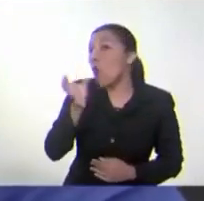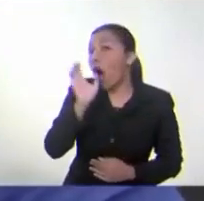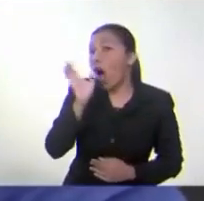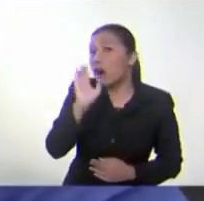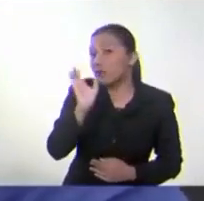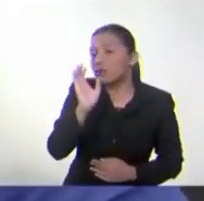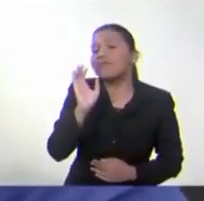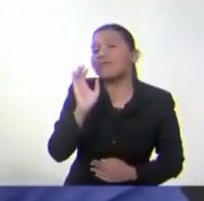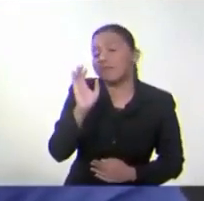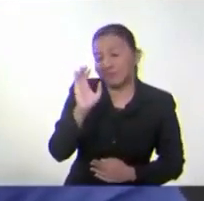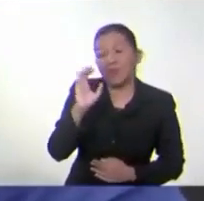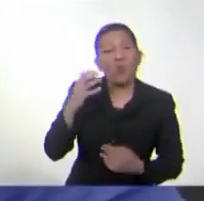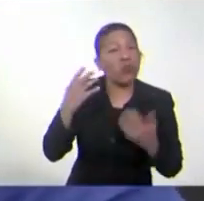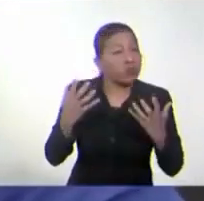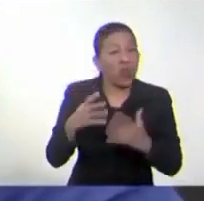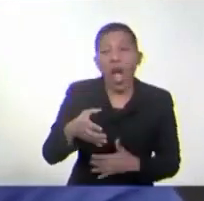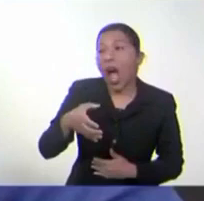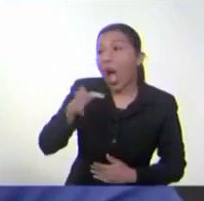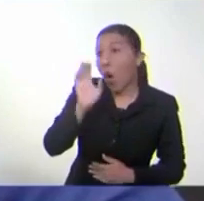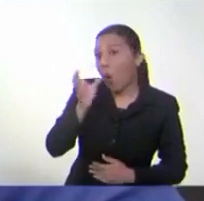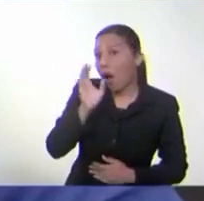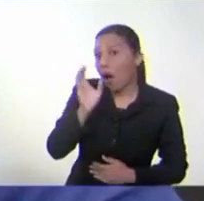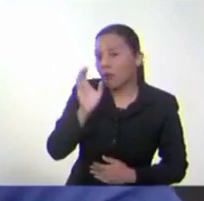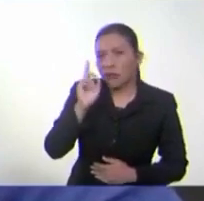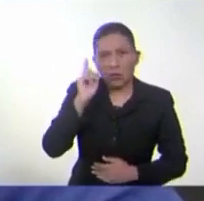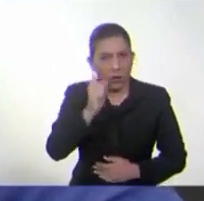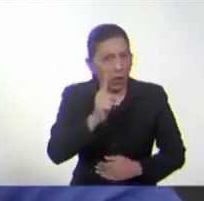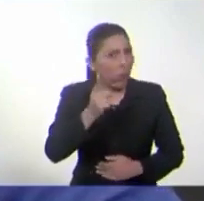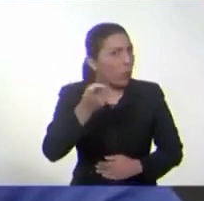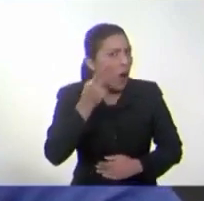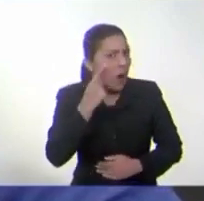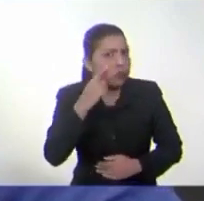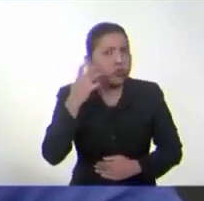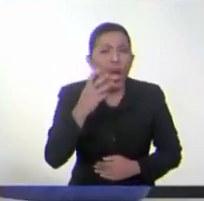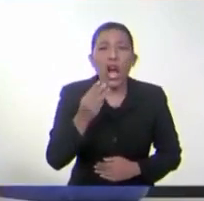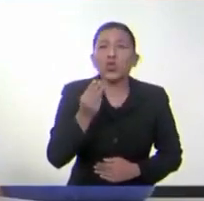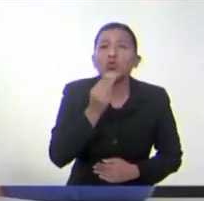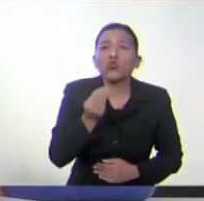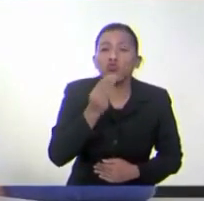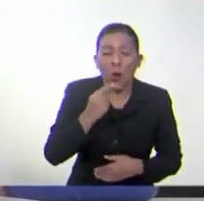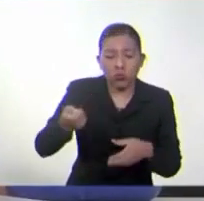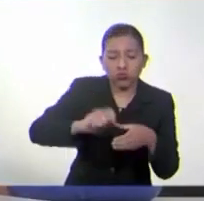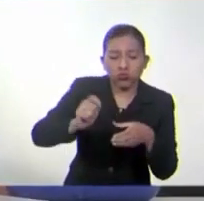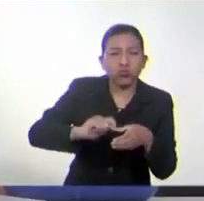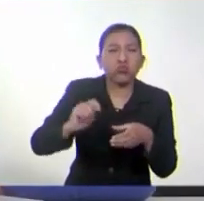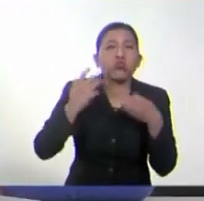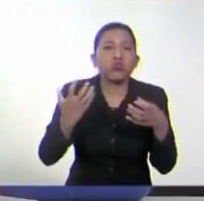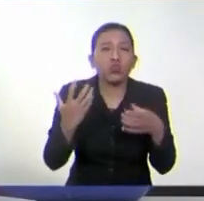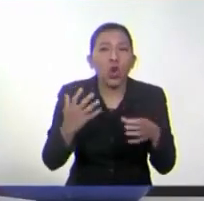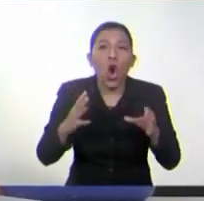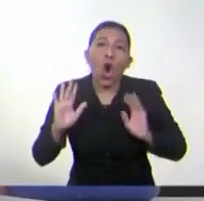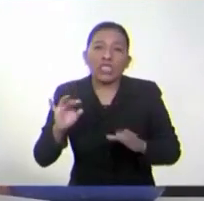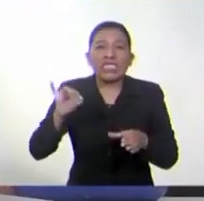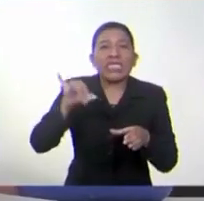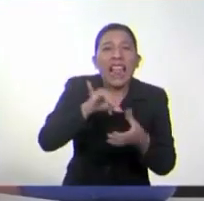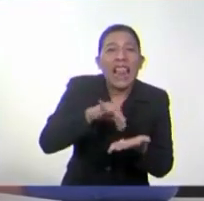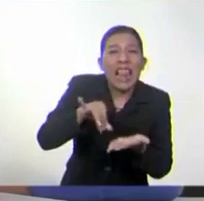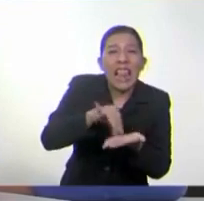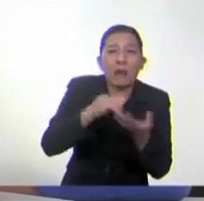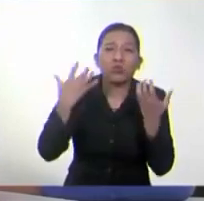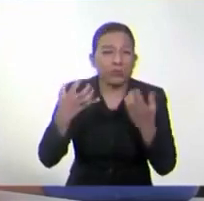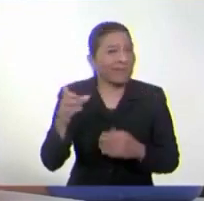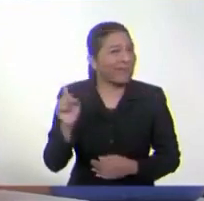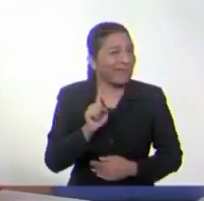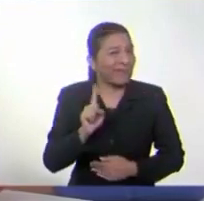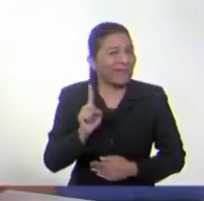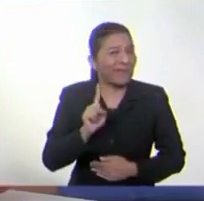También recuerden controlar su consumo de azúcar y de sal. Es importante asimismo mantener sus hábitos